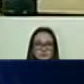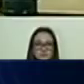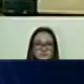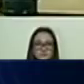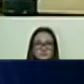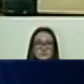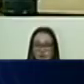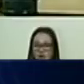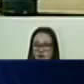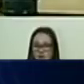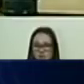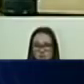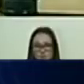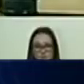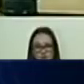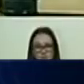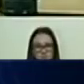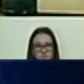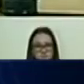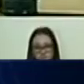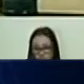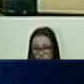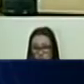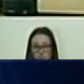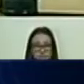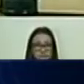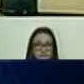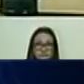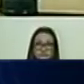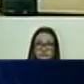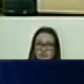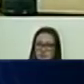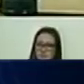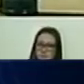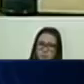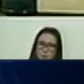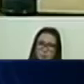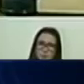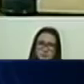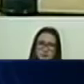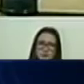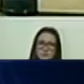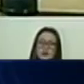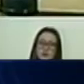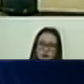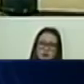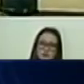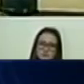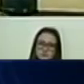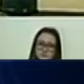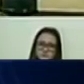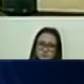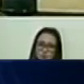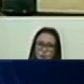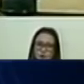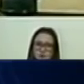está el cronograma electoral en pleno desarrollo. Es un tema muy importante, sé que hay mucho interés de parte de ustedes sobre este